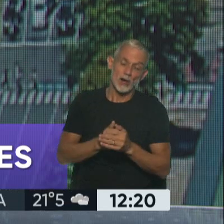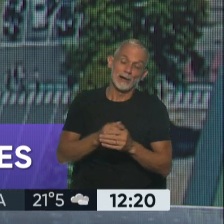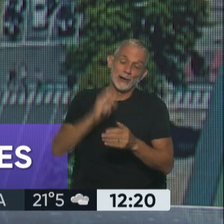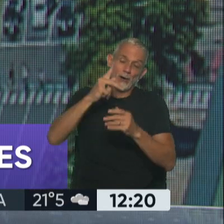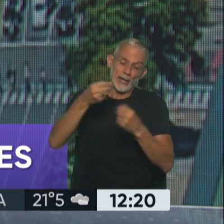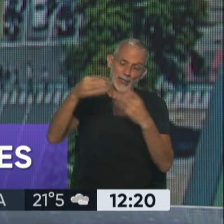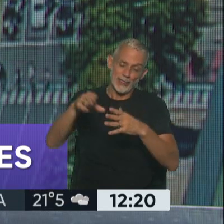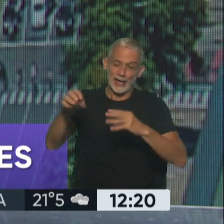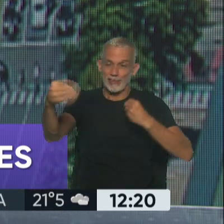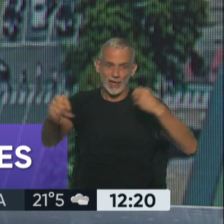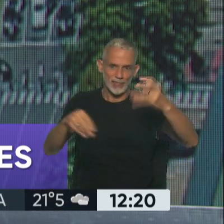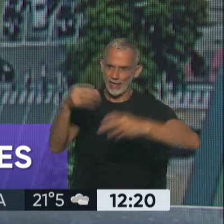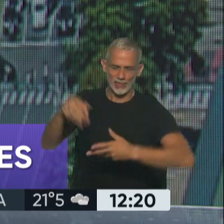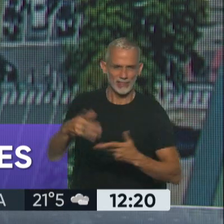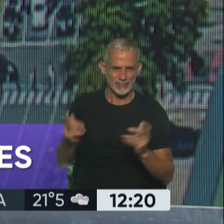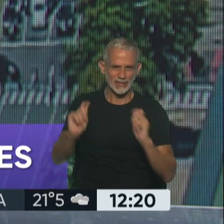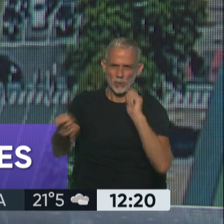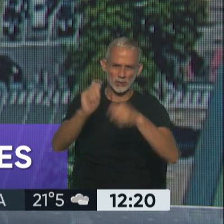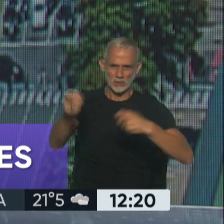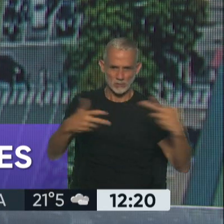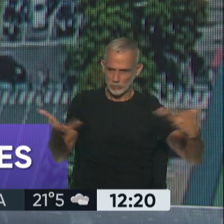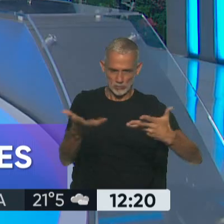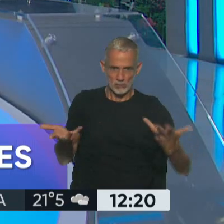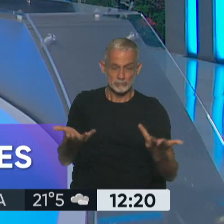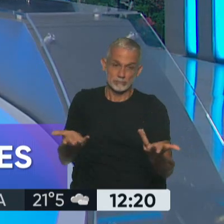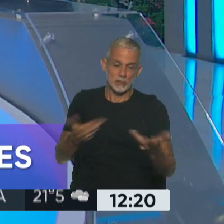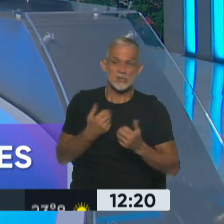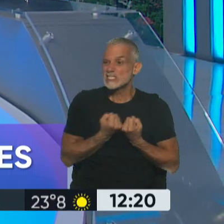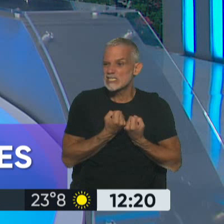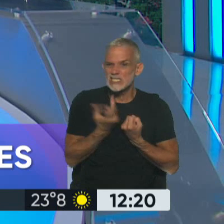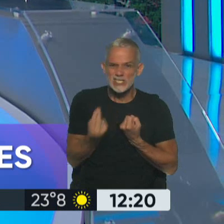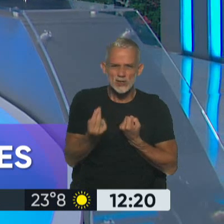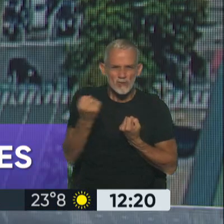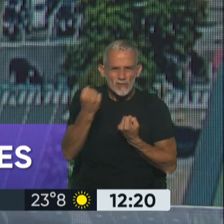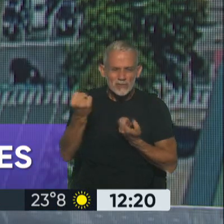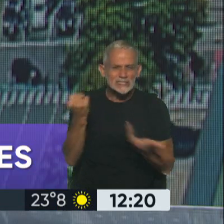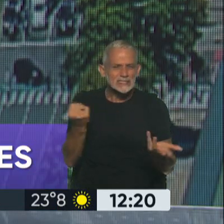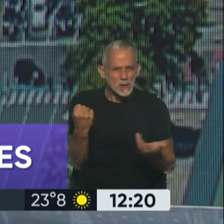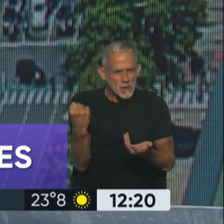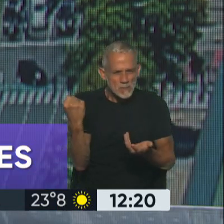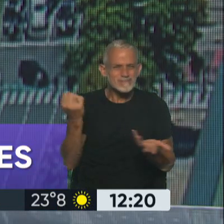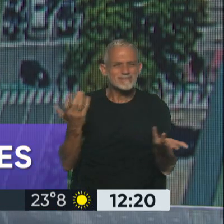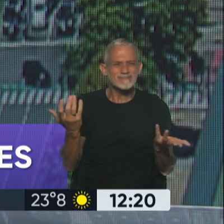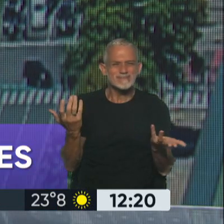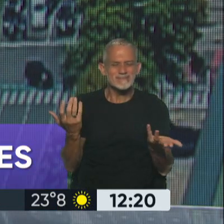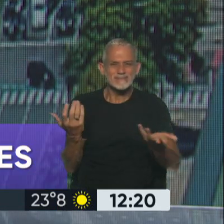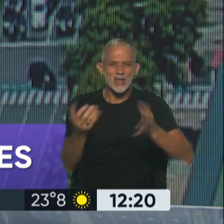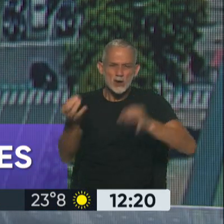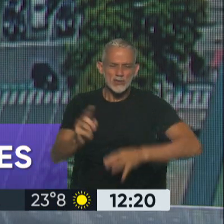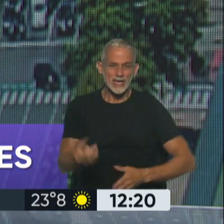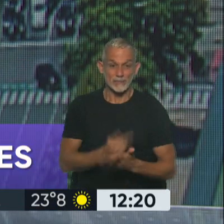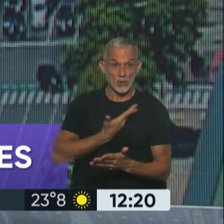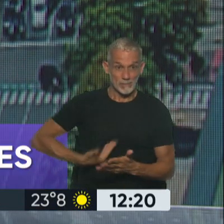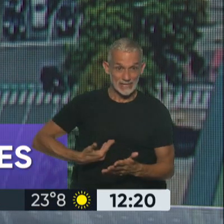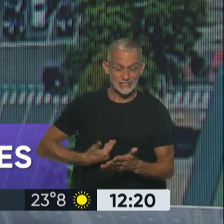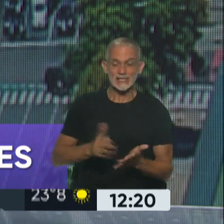es, el presidente... Después vemos los demás, porque también es importante, no es solo el presidente, pero digo, el presidente como el que